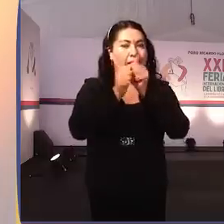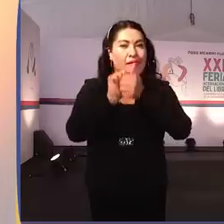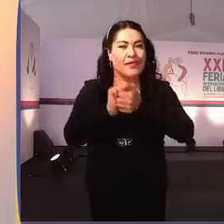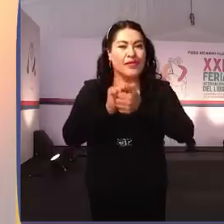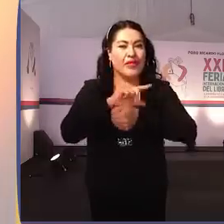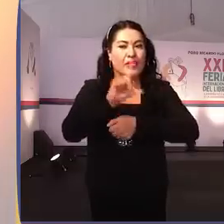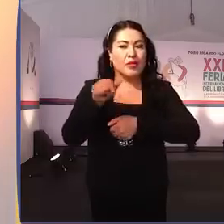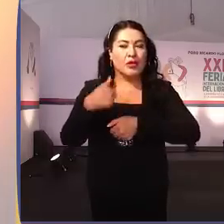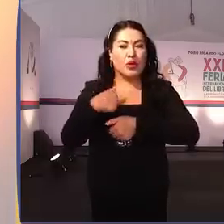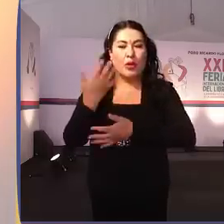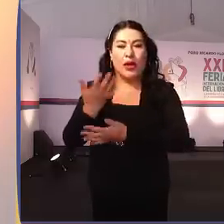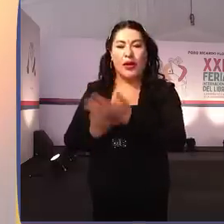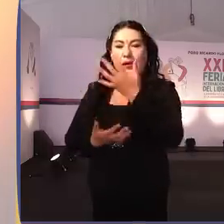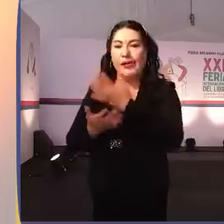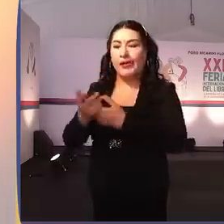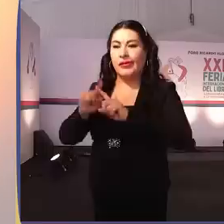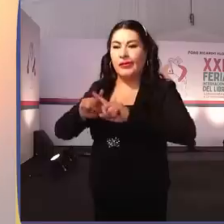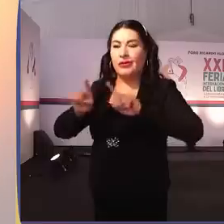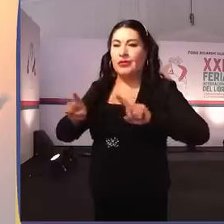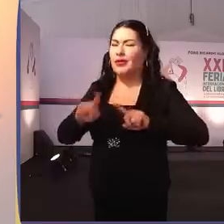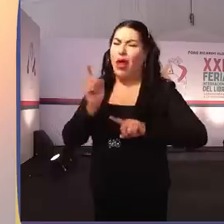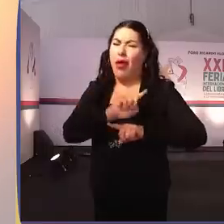tengo que actuar diferente y mejor no.